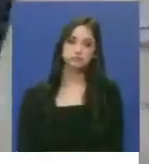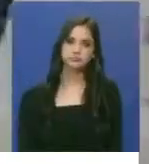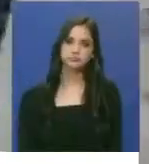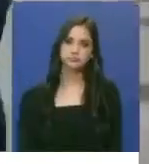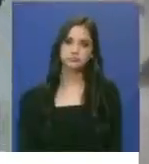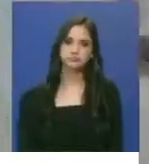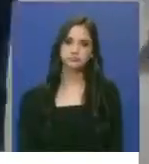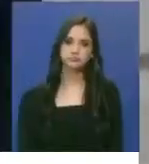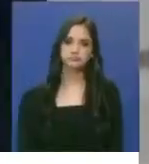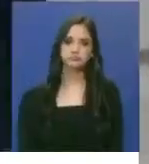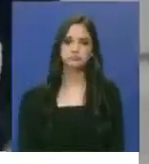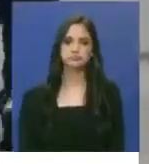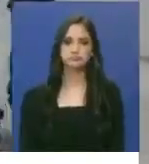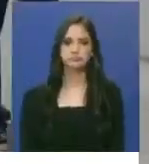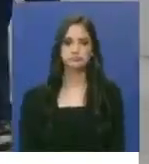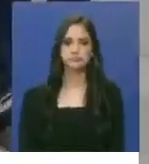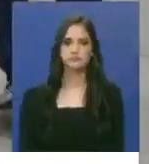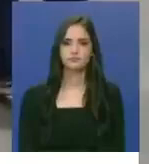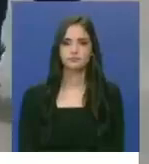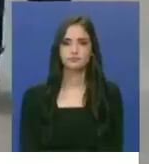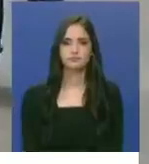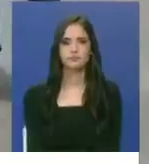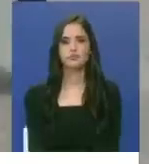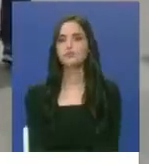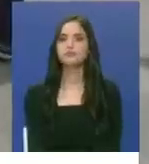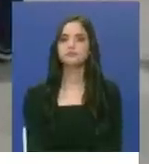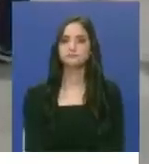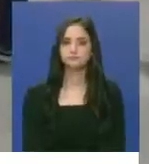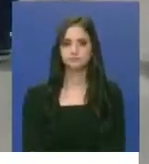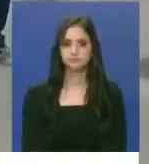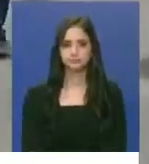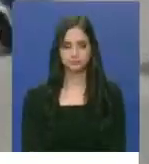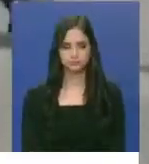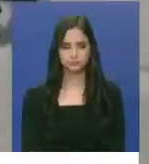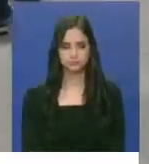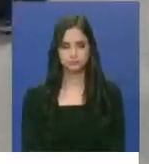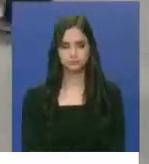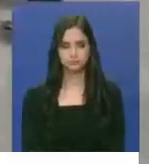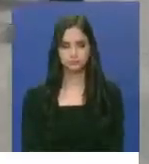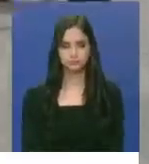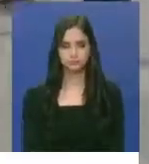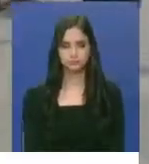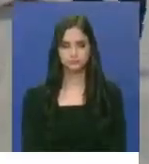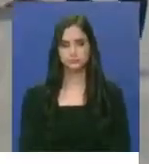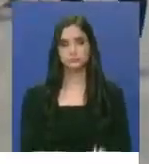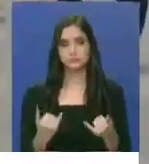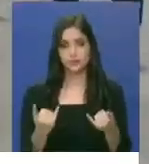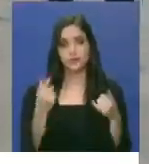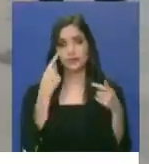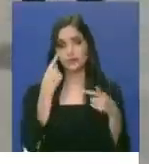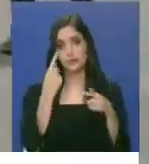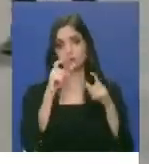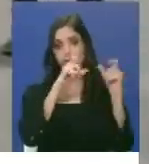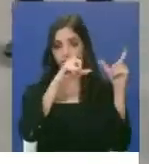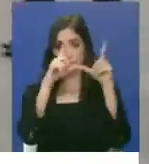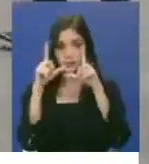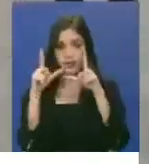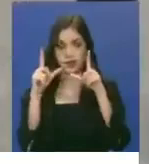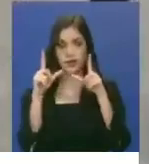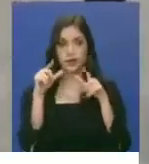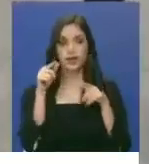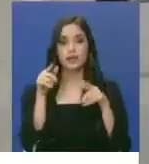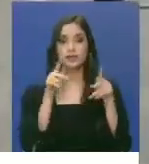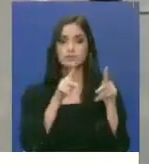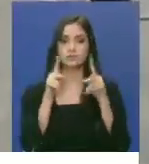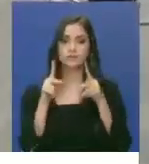Es lo que en este momento está ocurriendo aquí desde la provincia de Colón en directo. Son los manifestantes que estaban más